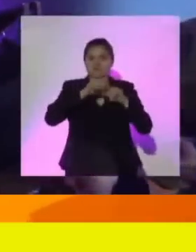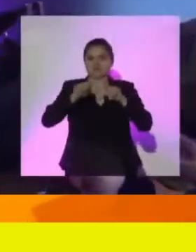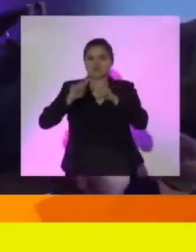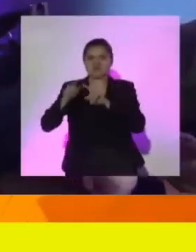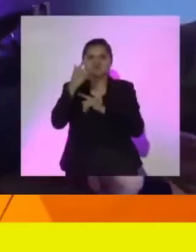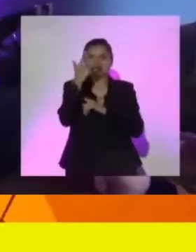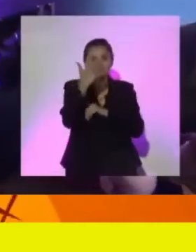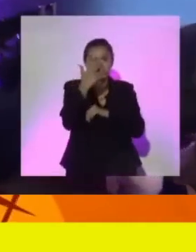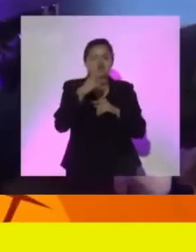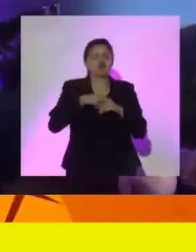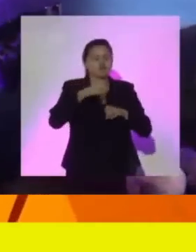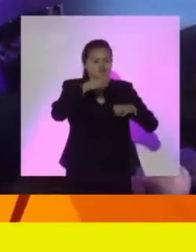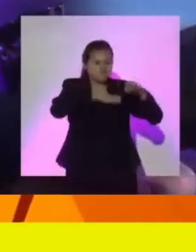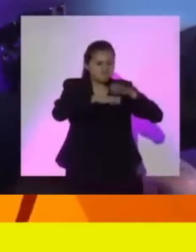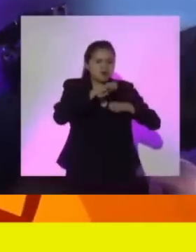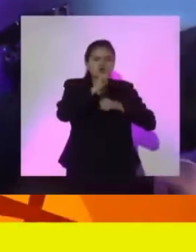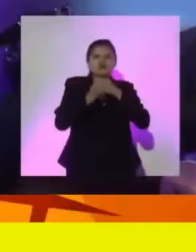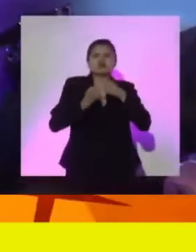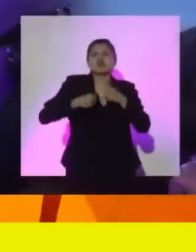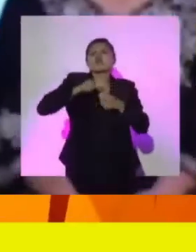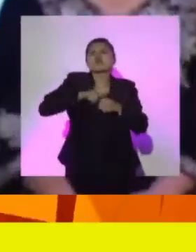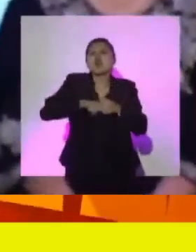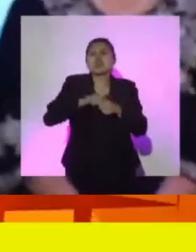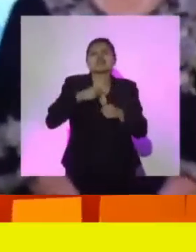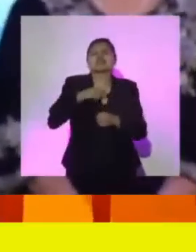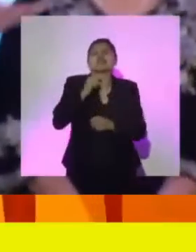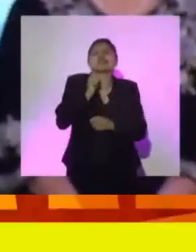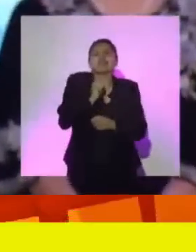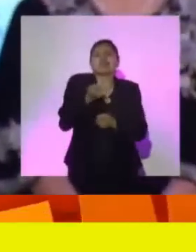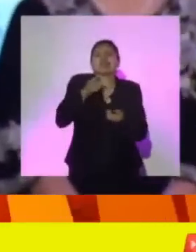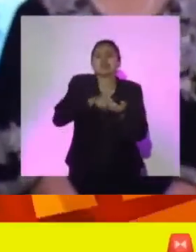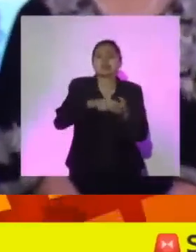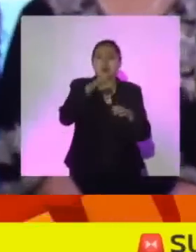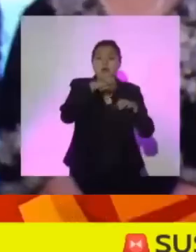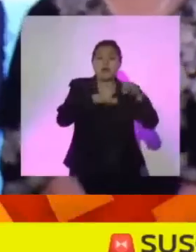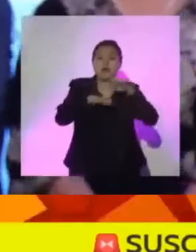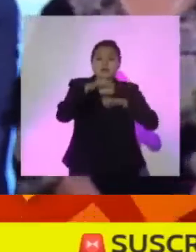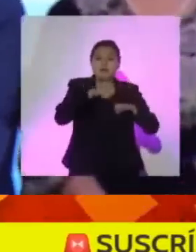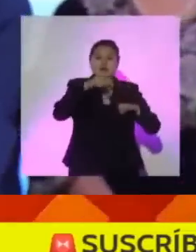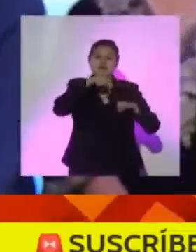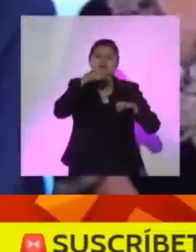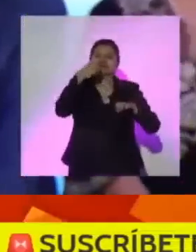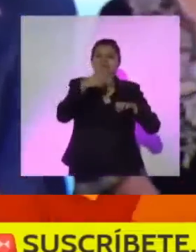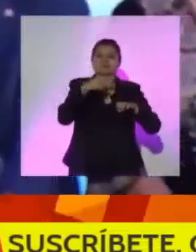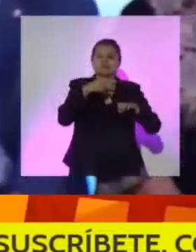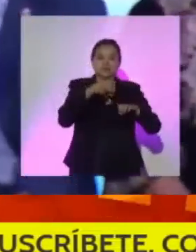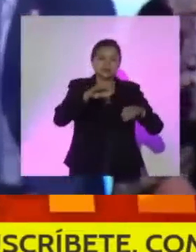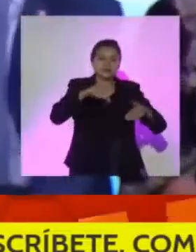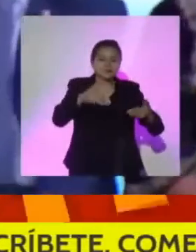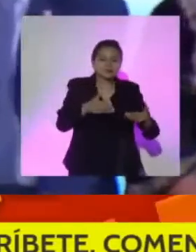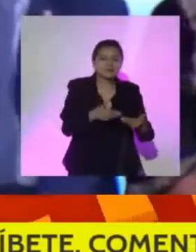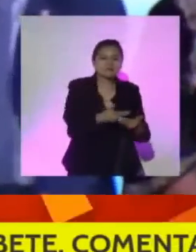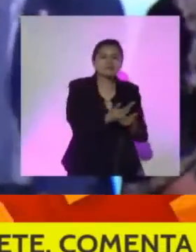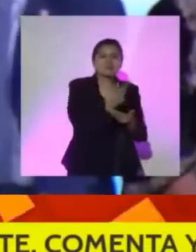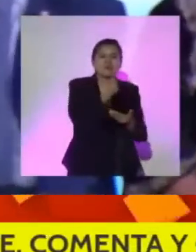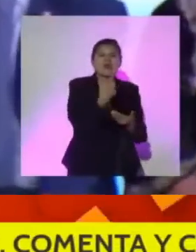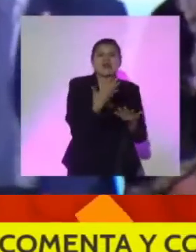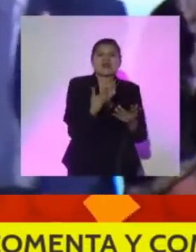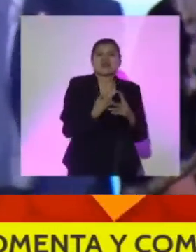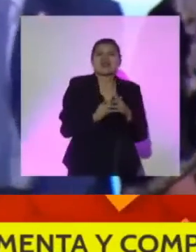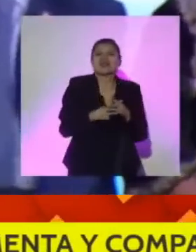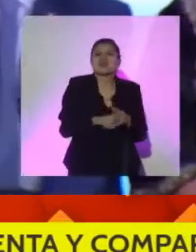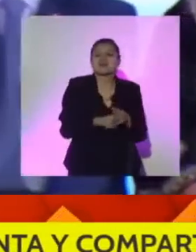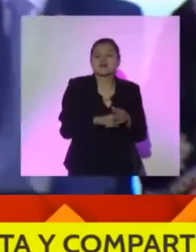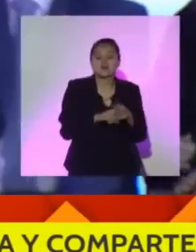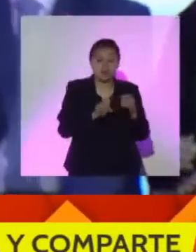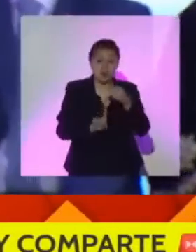al a la a cómo anda la comparación primero le ponen imaginemos seguramente eso salió de Enrique de la Madrid verdad porque Enrique de